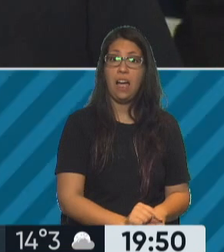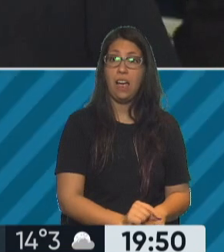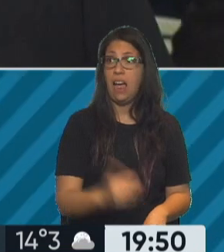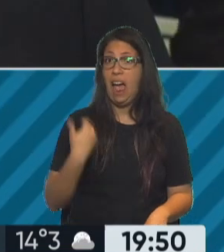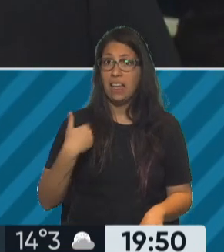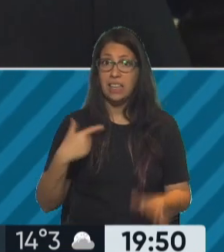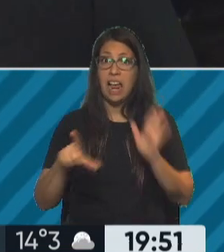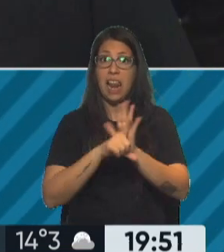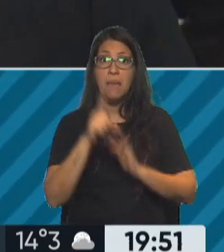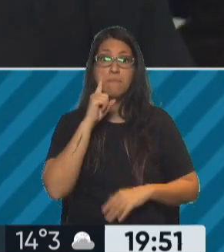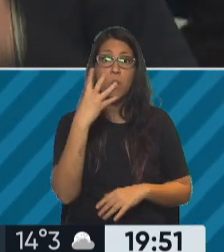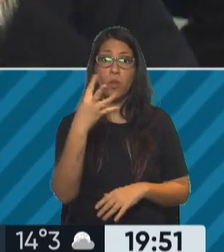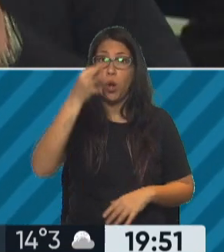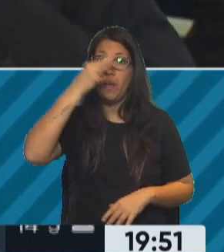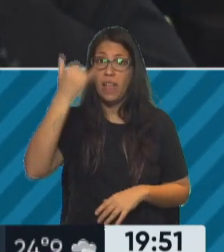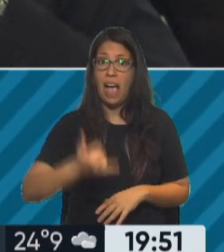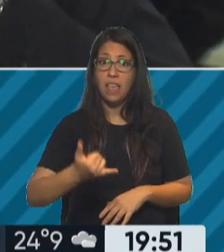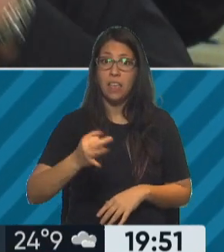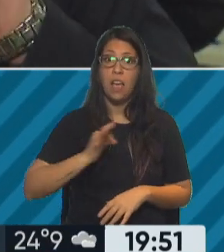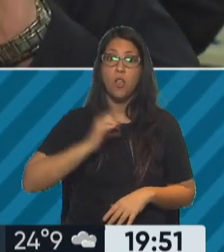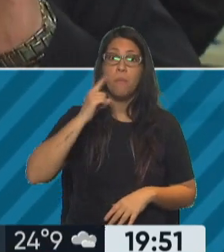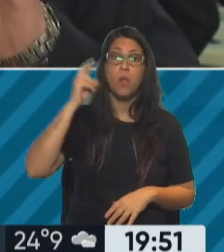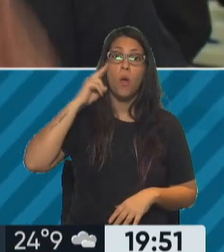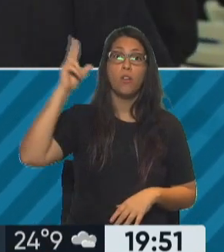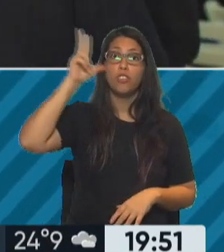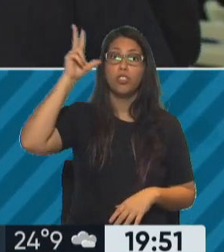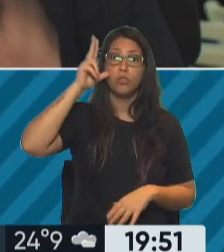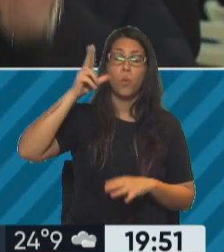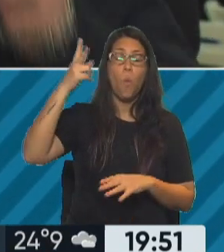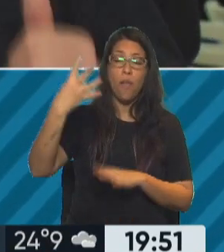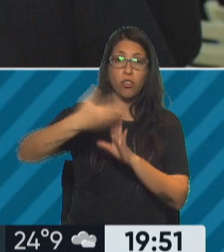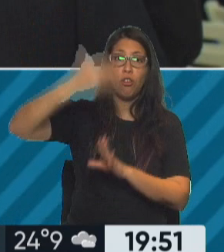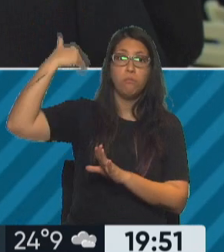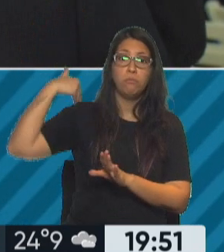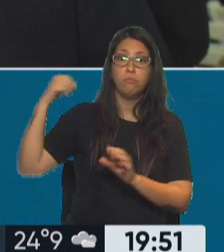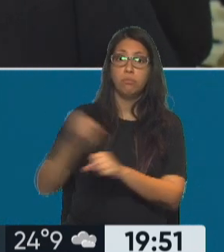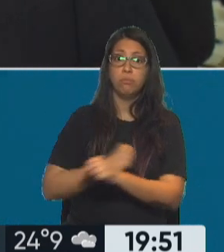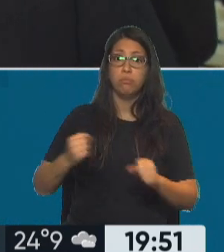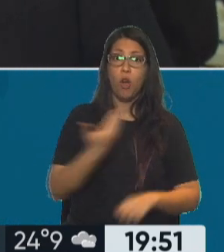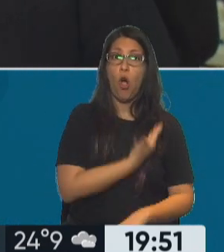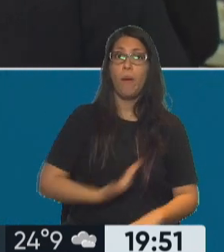su ley 1420 desde el año 1884,